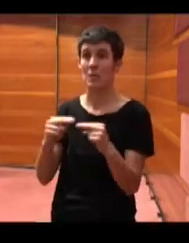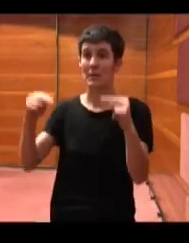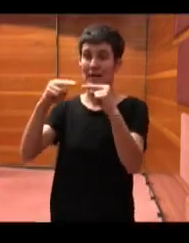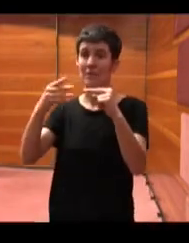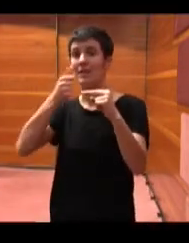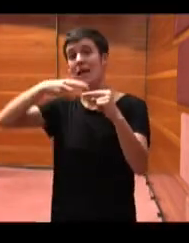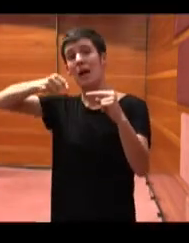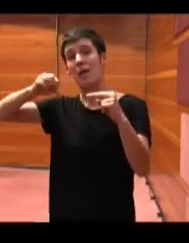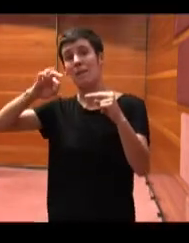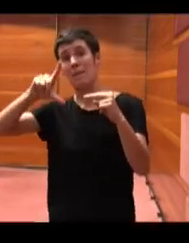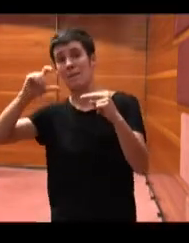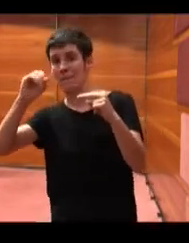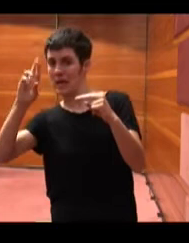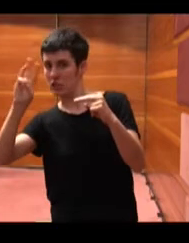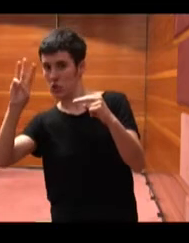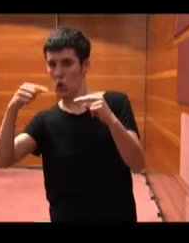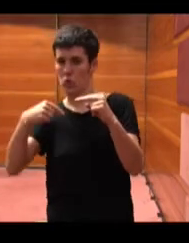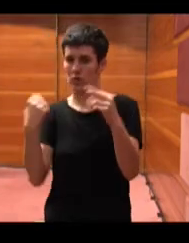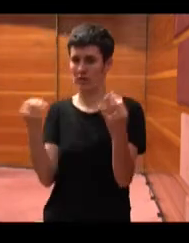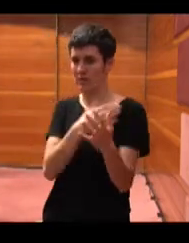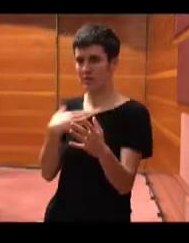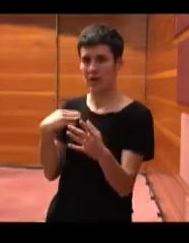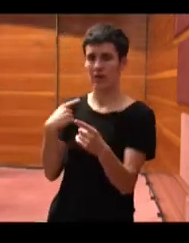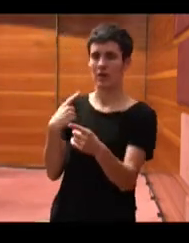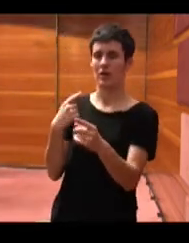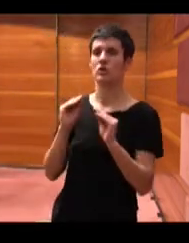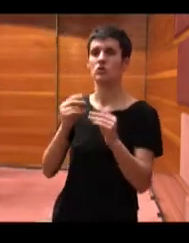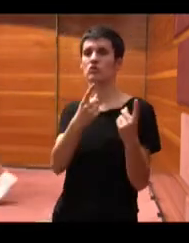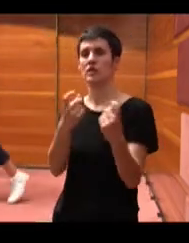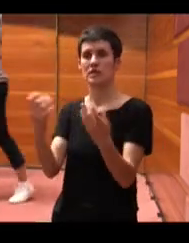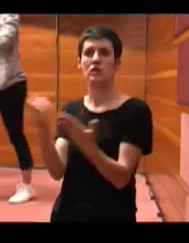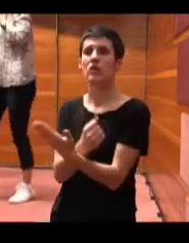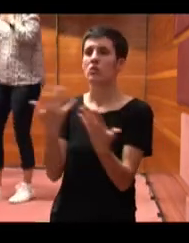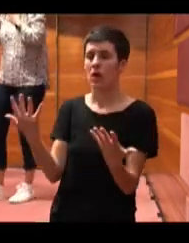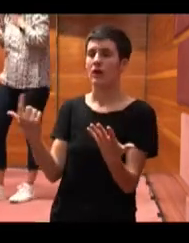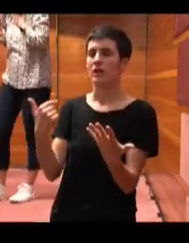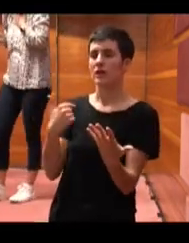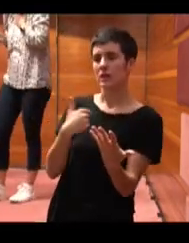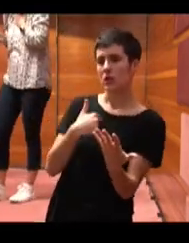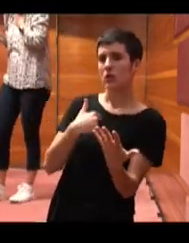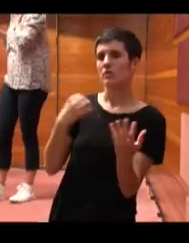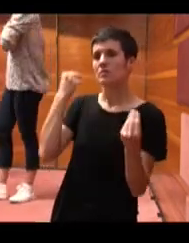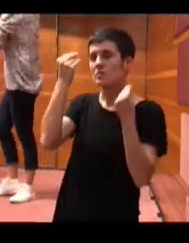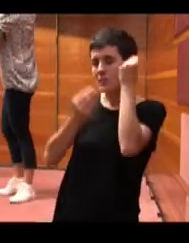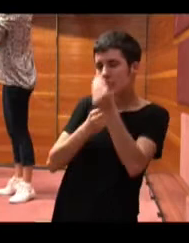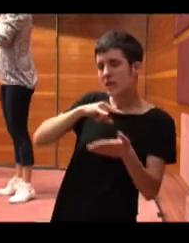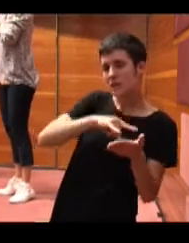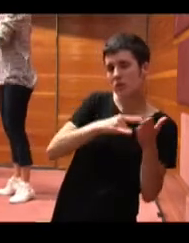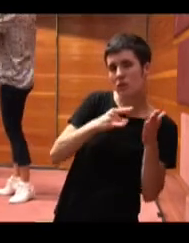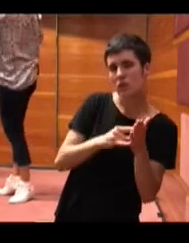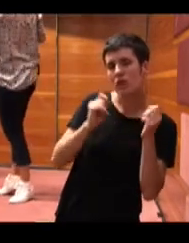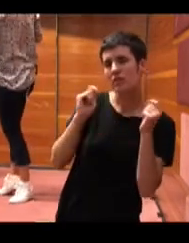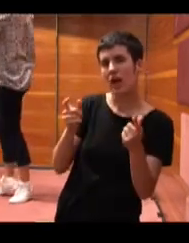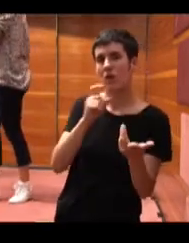saber en cuál están. O sea, él tiene todas esas necesidades y yo qué solución estoy enfrentando a cuál de